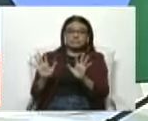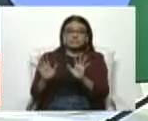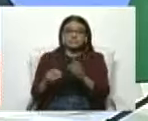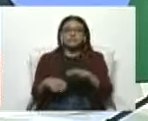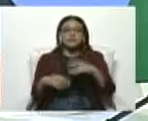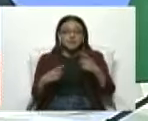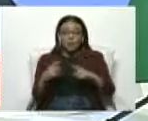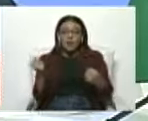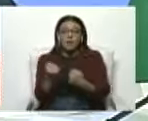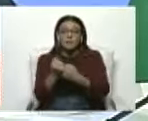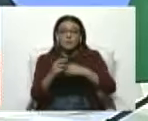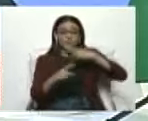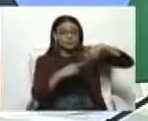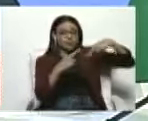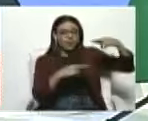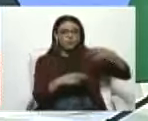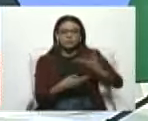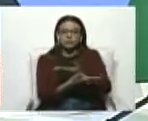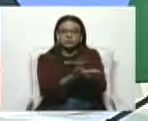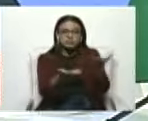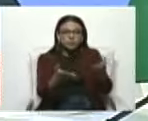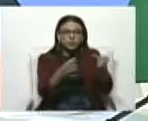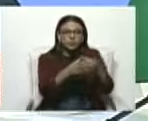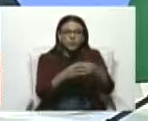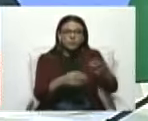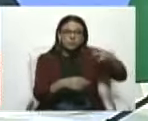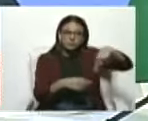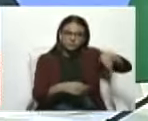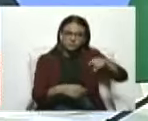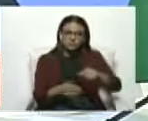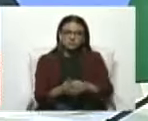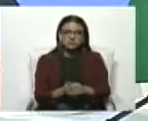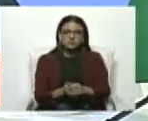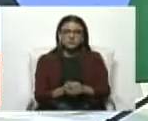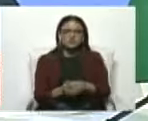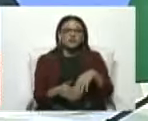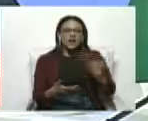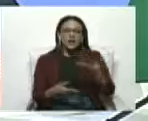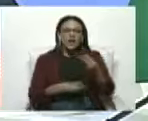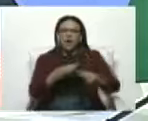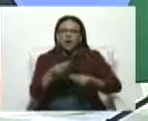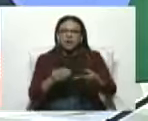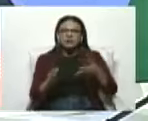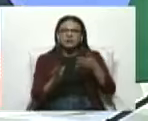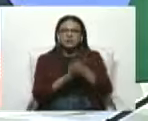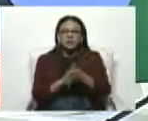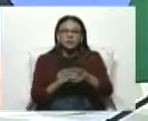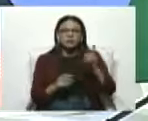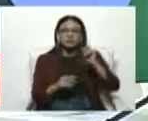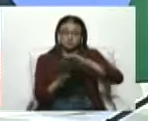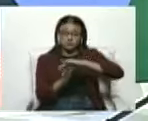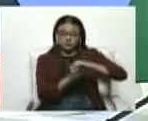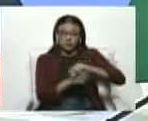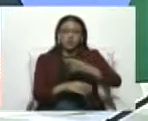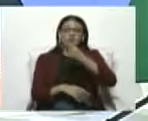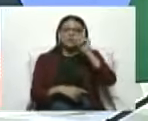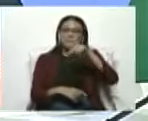para aquellos que tienen como instrumento el expediente de la violencia, del